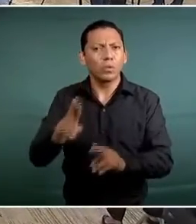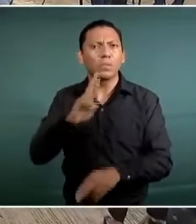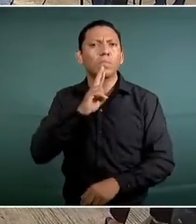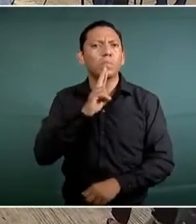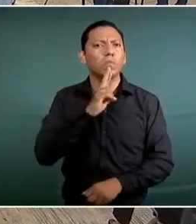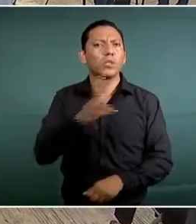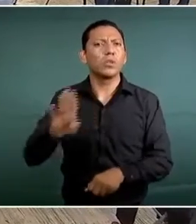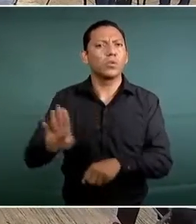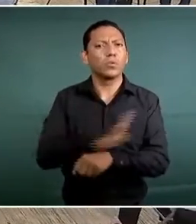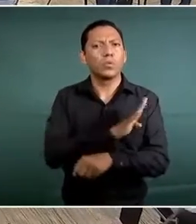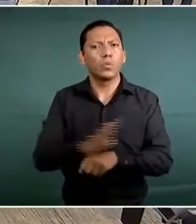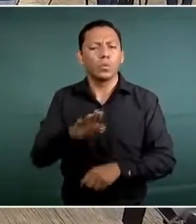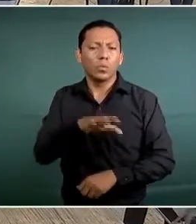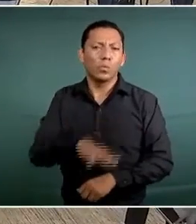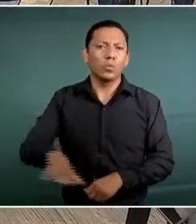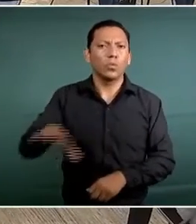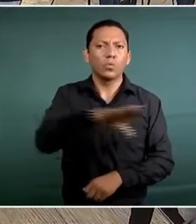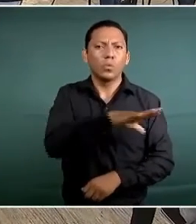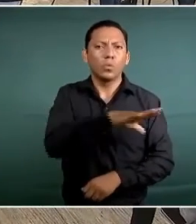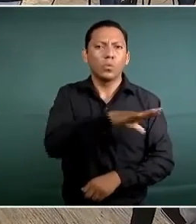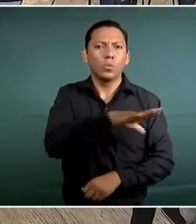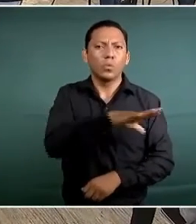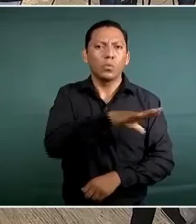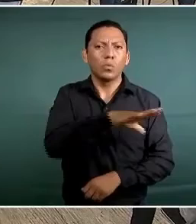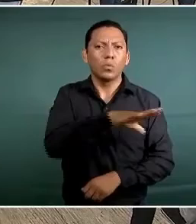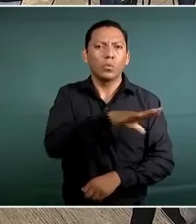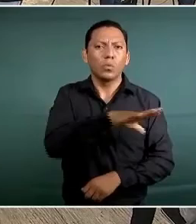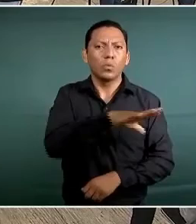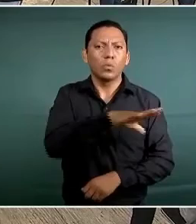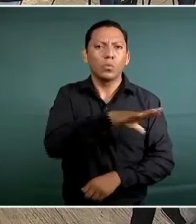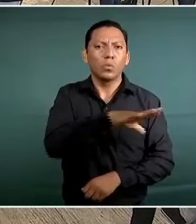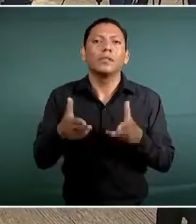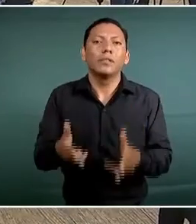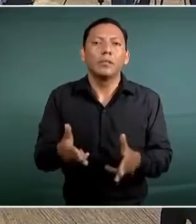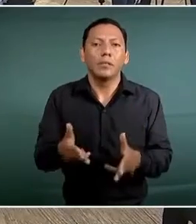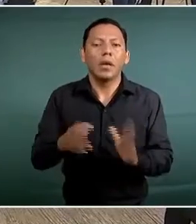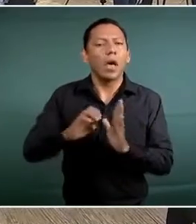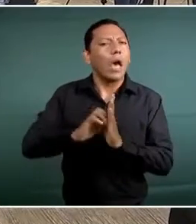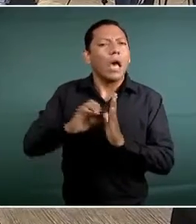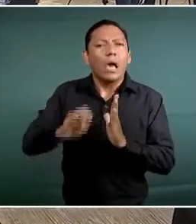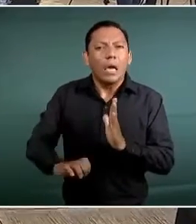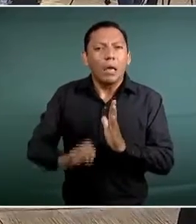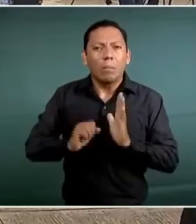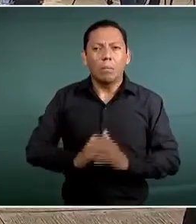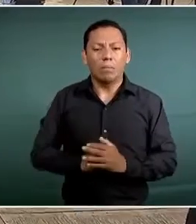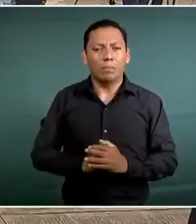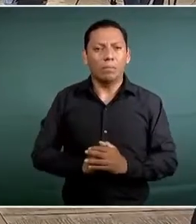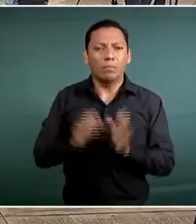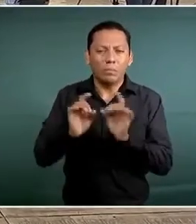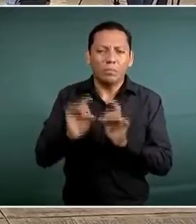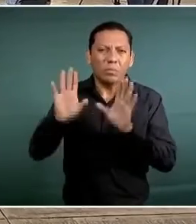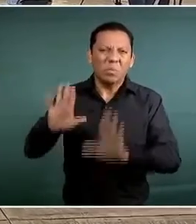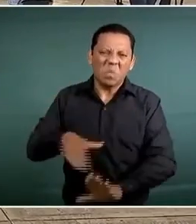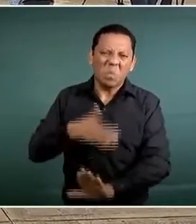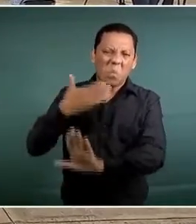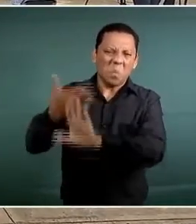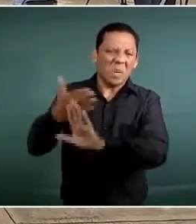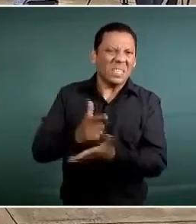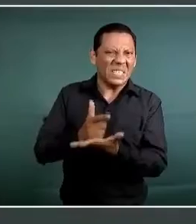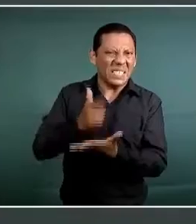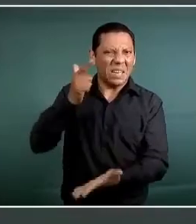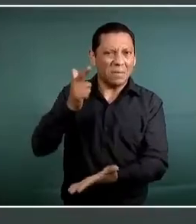a la sociedad, al pueblo de Chiapas. Y por ejemplo, en delitos de alto impacto,